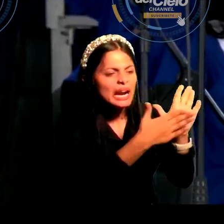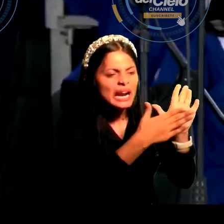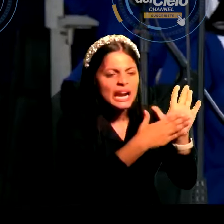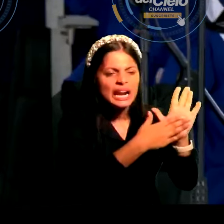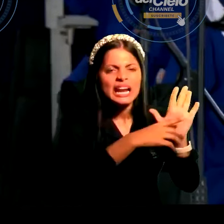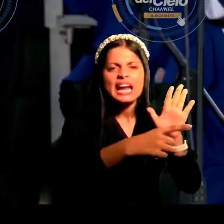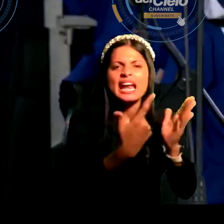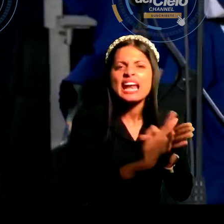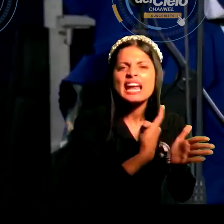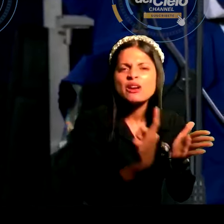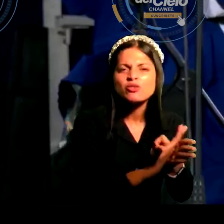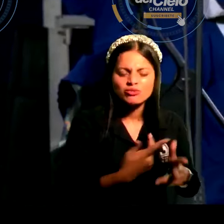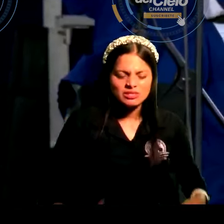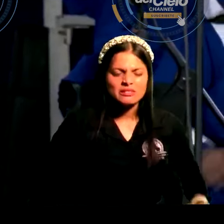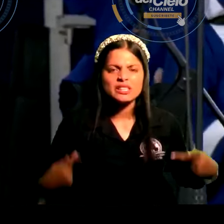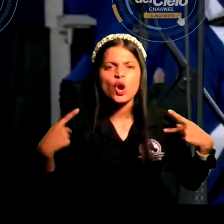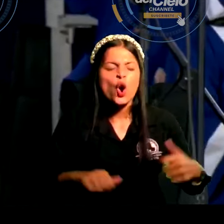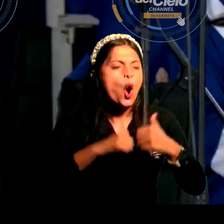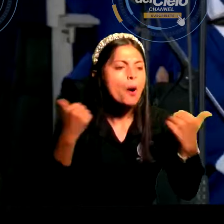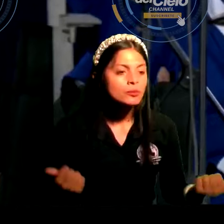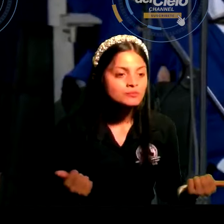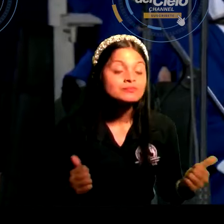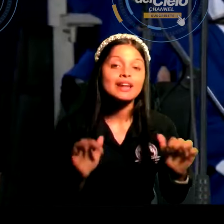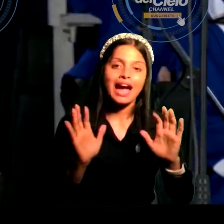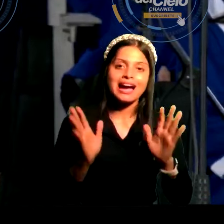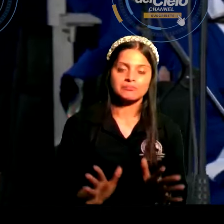la gravedad del pecado,